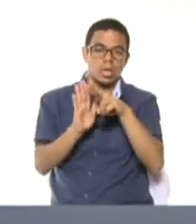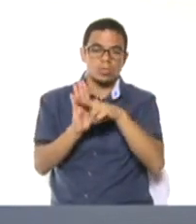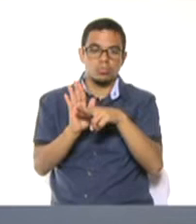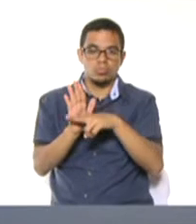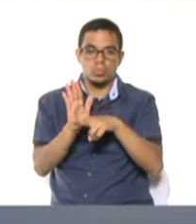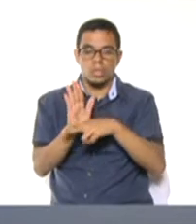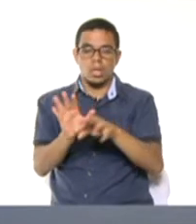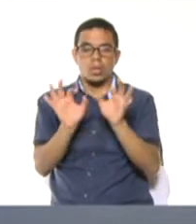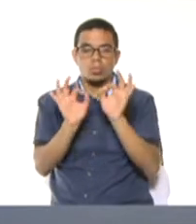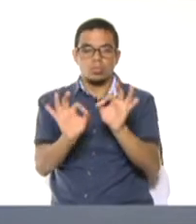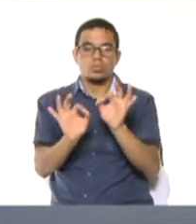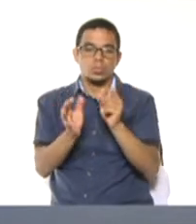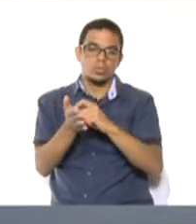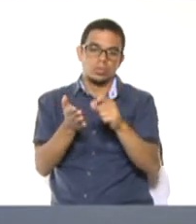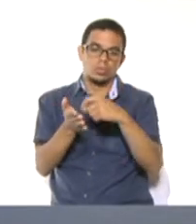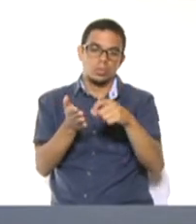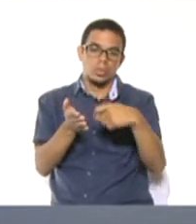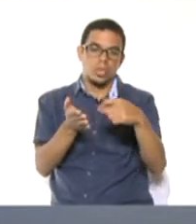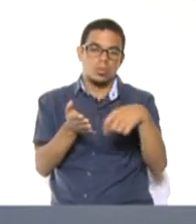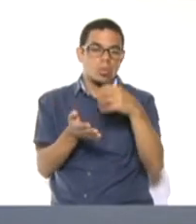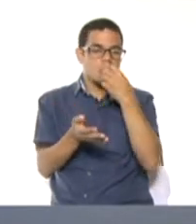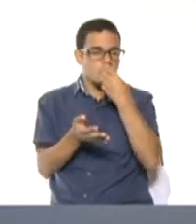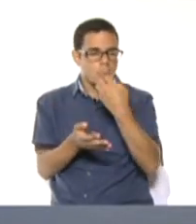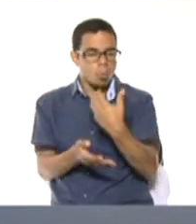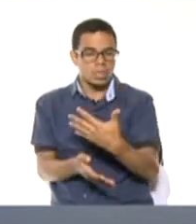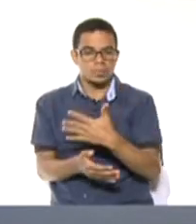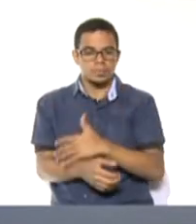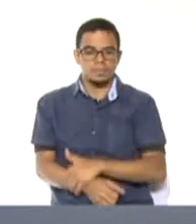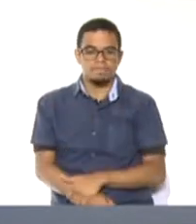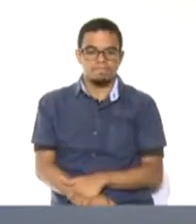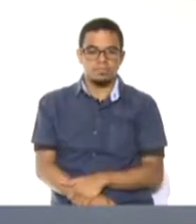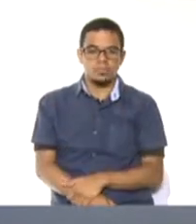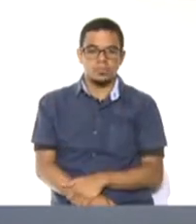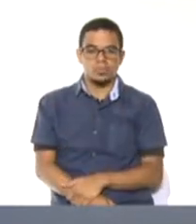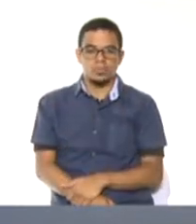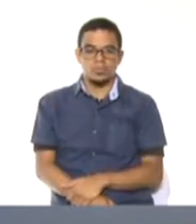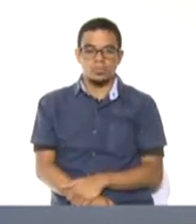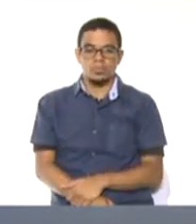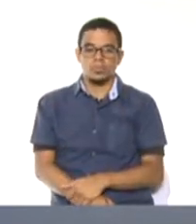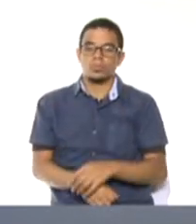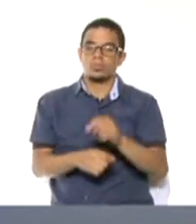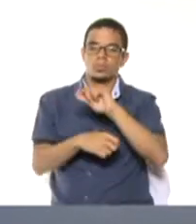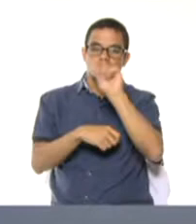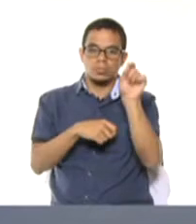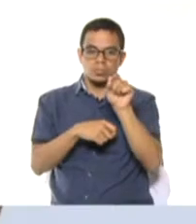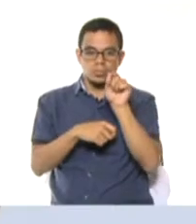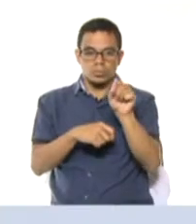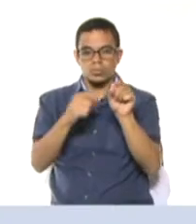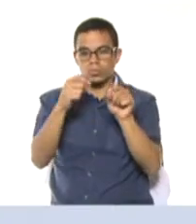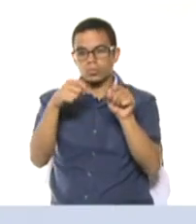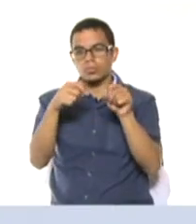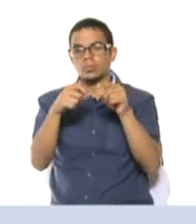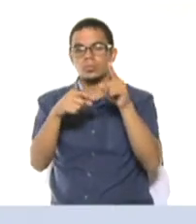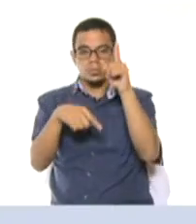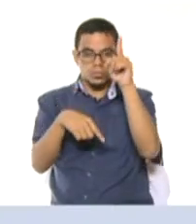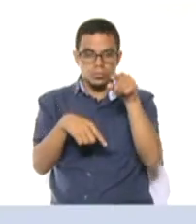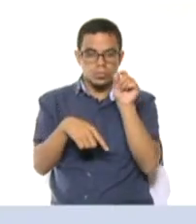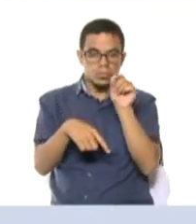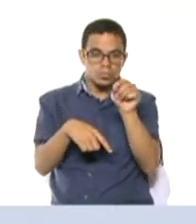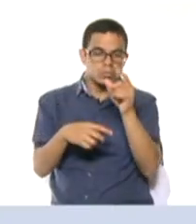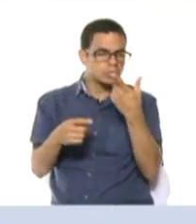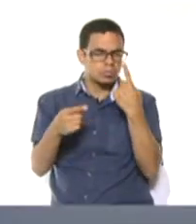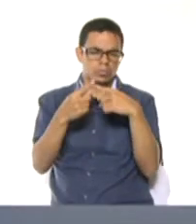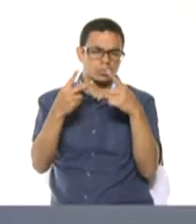margen, utilizamos una buena ortografía, utilizamos los signos de puntuación y podemos hacer